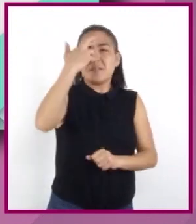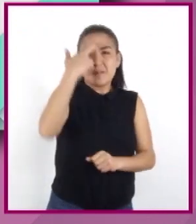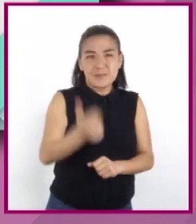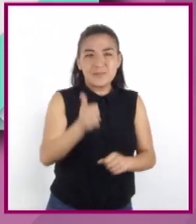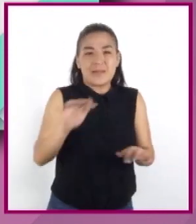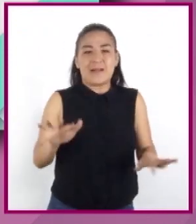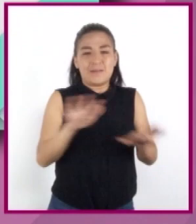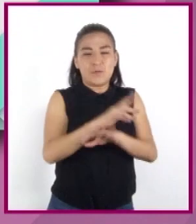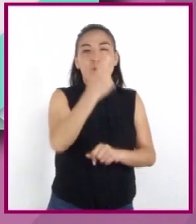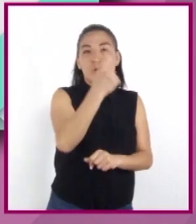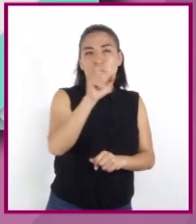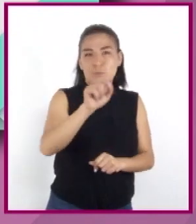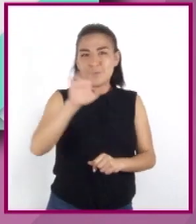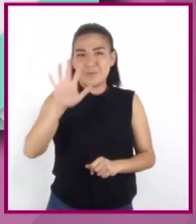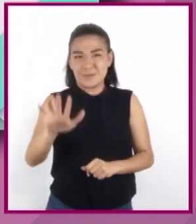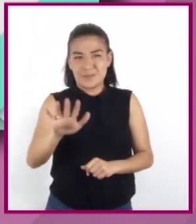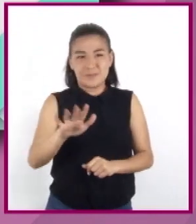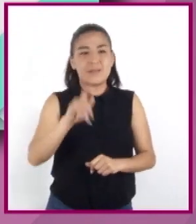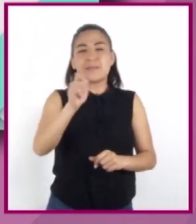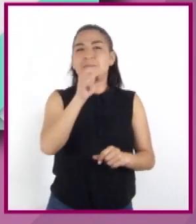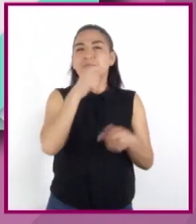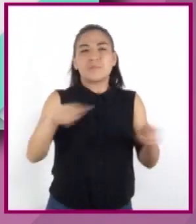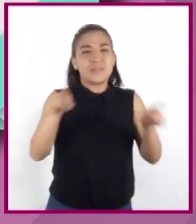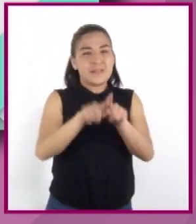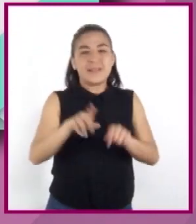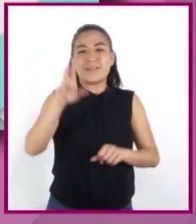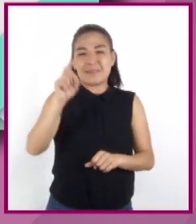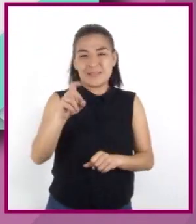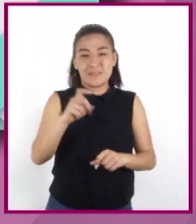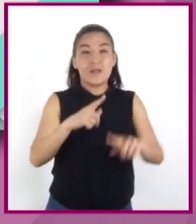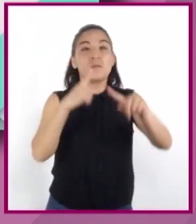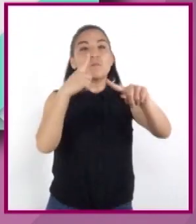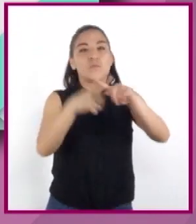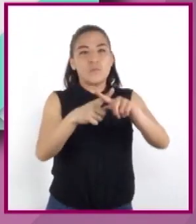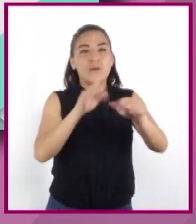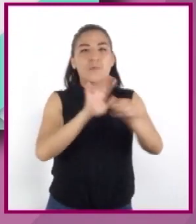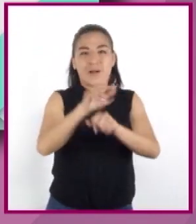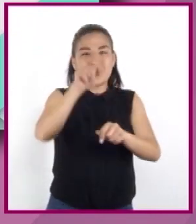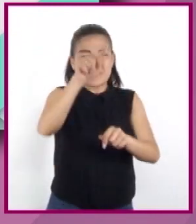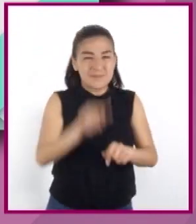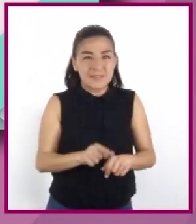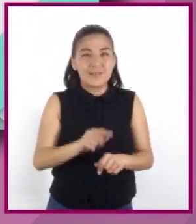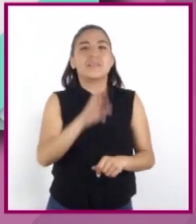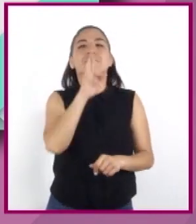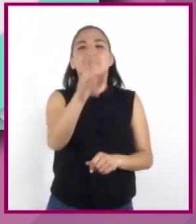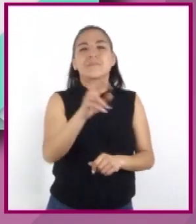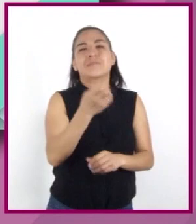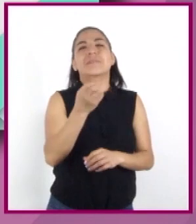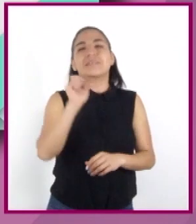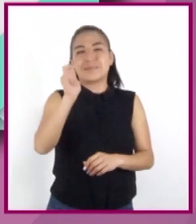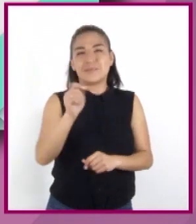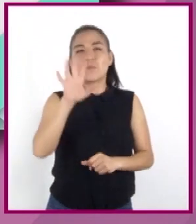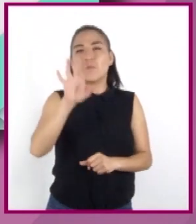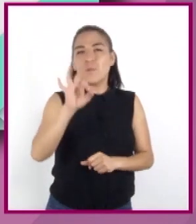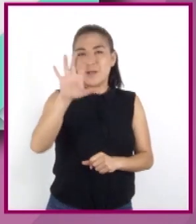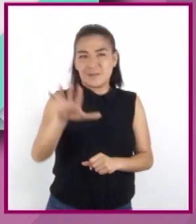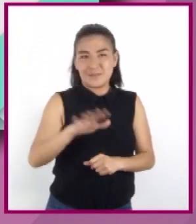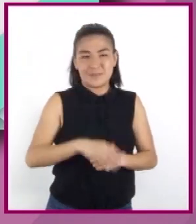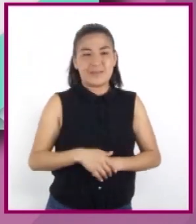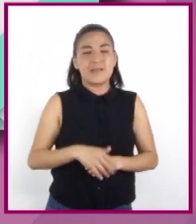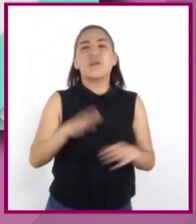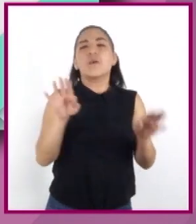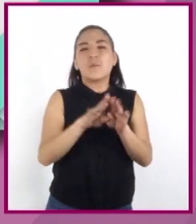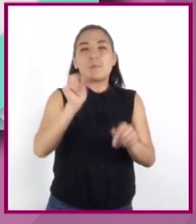1.5 y el tiempo a obtener es 30. Debemos multiplicar los datos y así obtenemos 45, lo que quiere decir que la